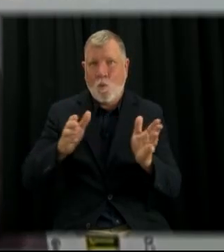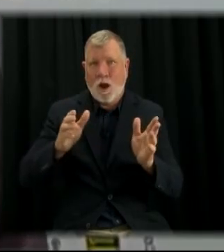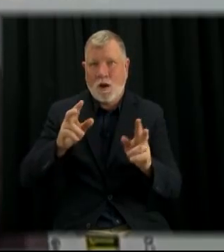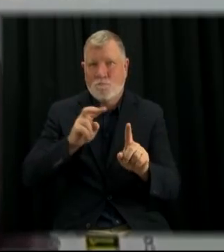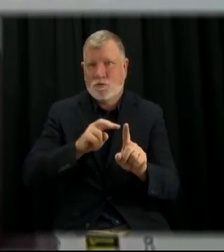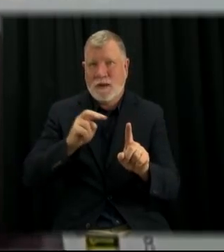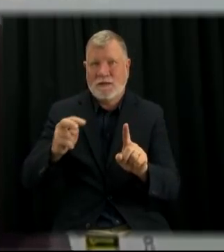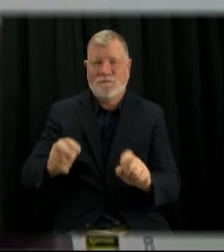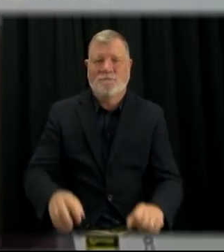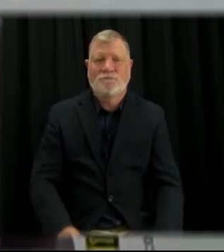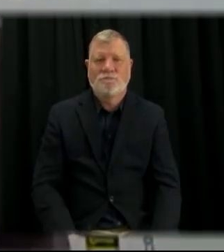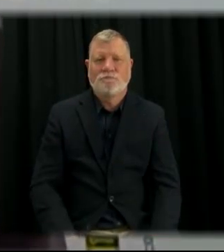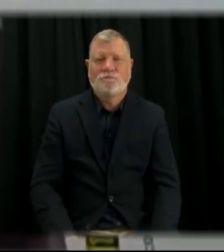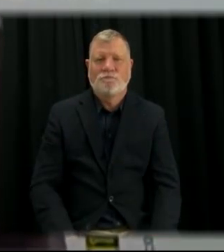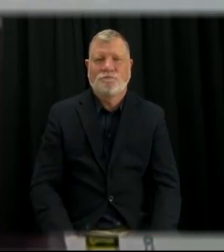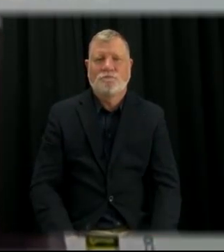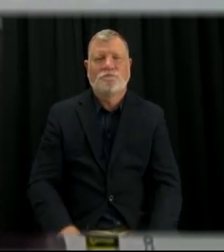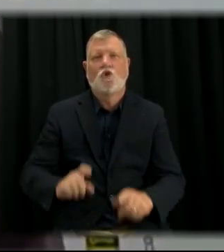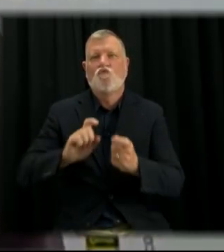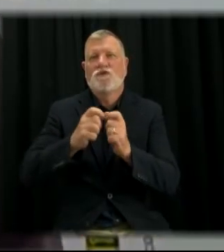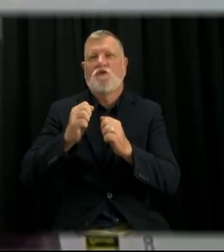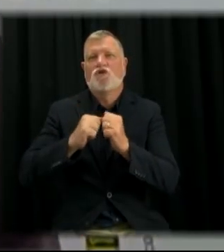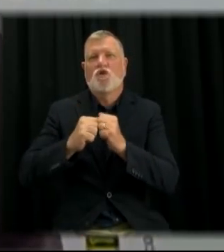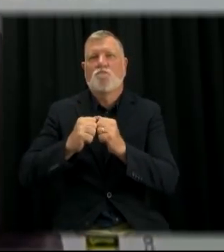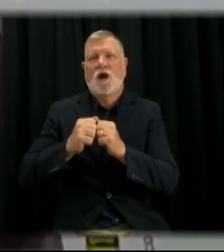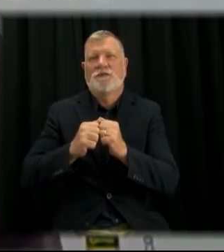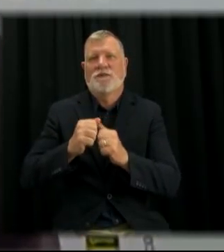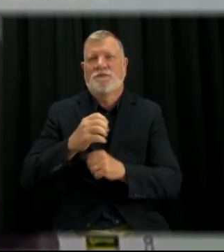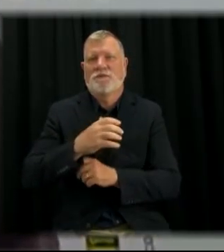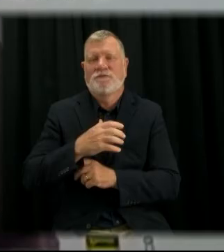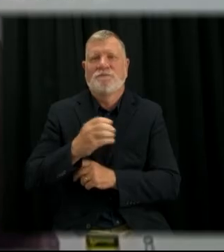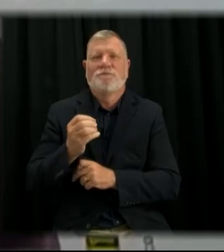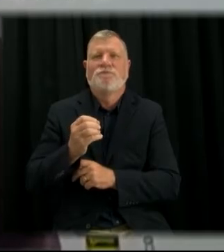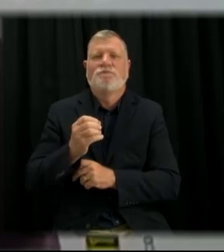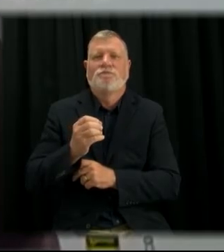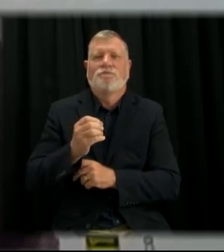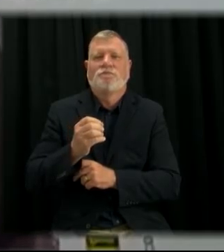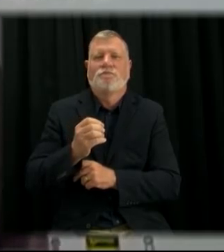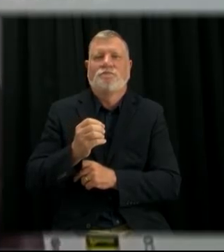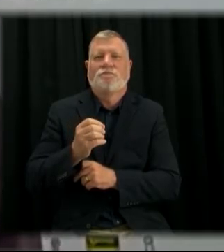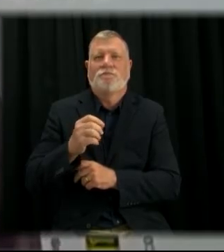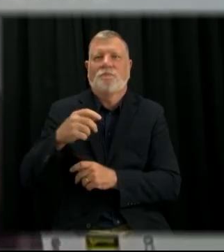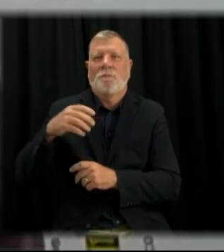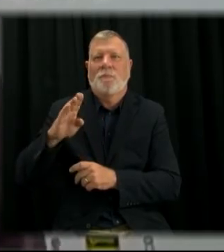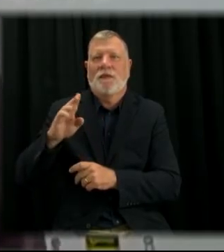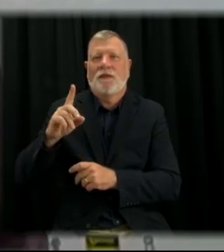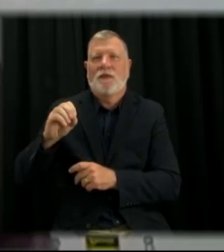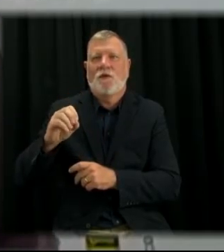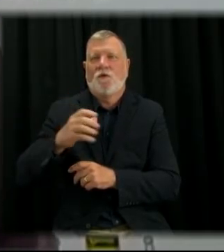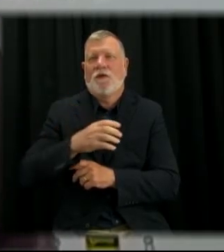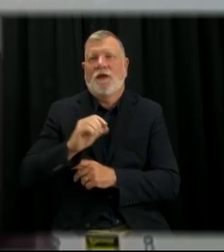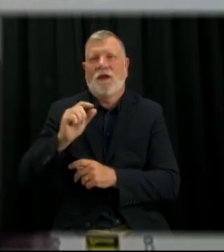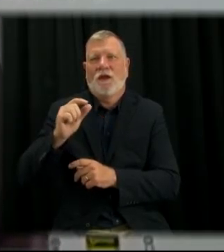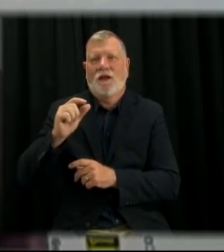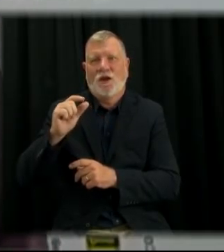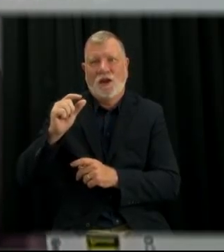de una perspectiva del gobierno. El proceso de reestructuración, los